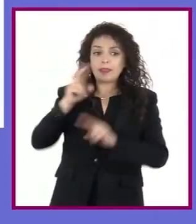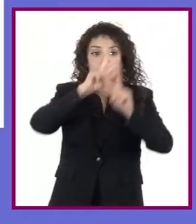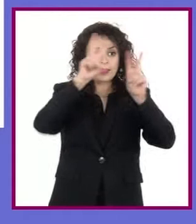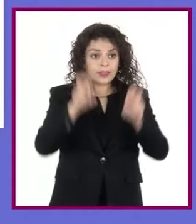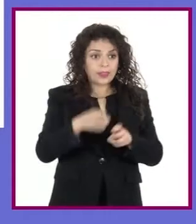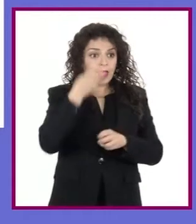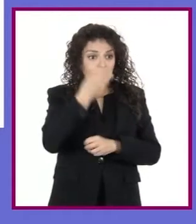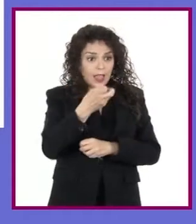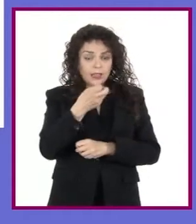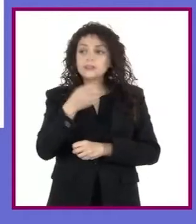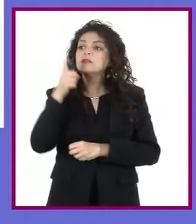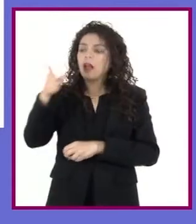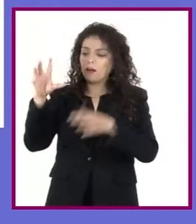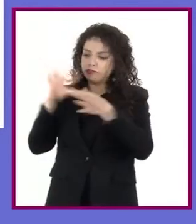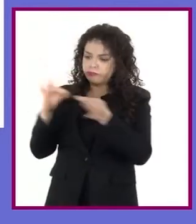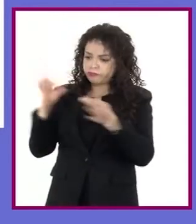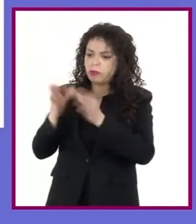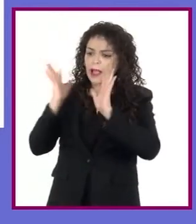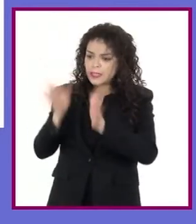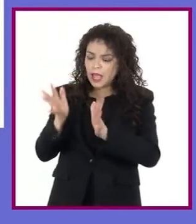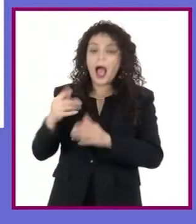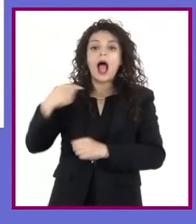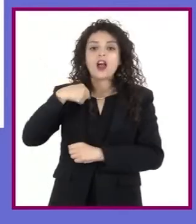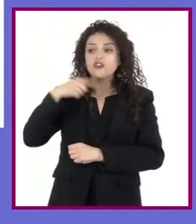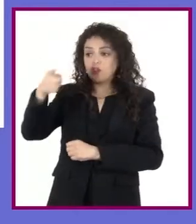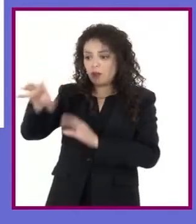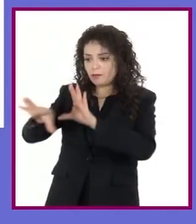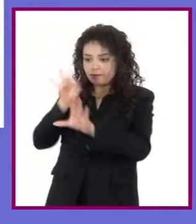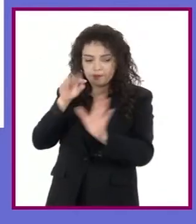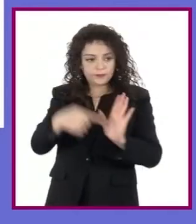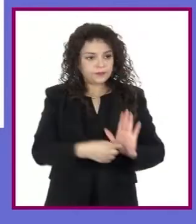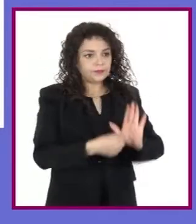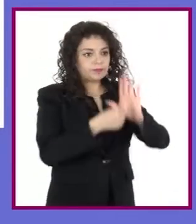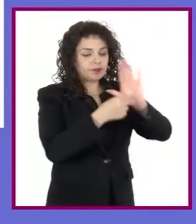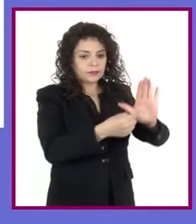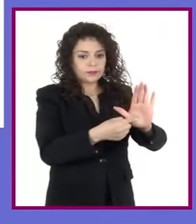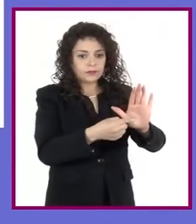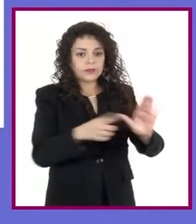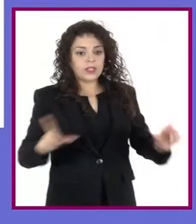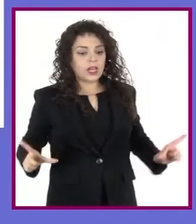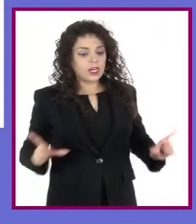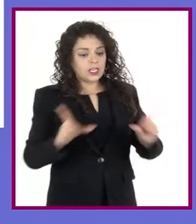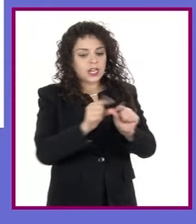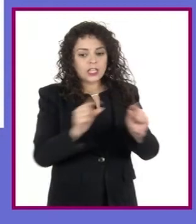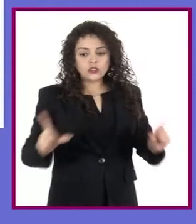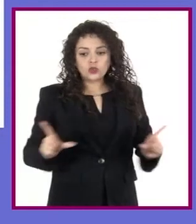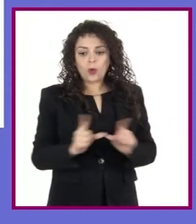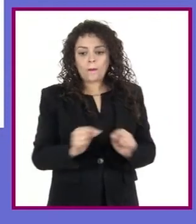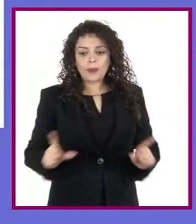hablar, presentamos esa información en forma de resúmenes.